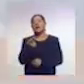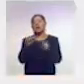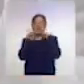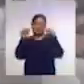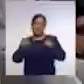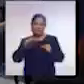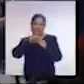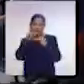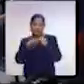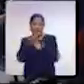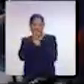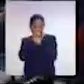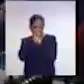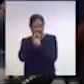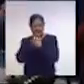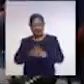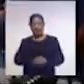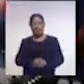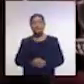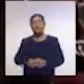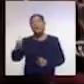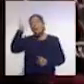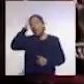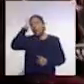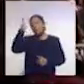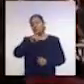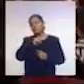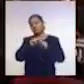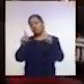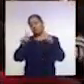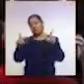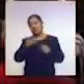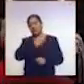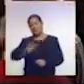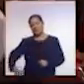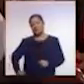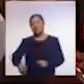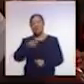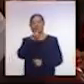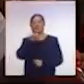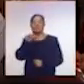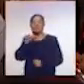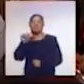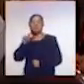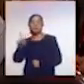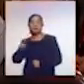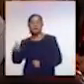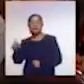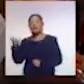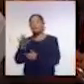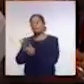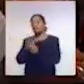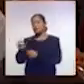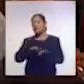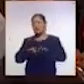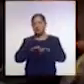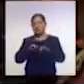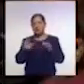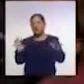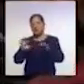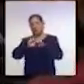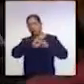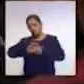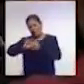Investigadores. En tanto, la alcaldesa de Tlaxcala, Anabel Ábalos Empualteca, enfatizó el trabajo coordinado con el gobierno del